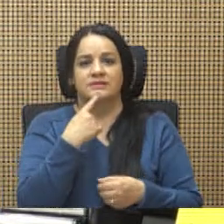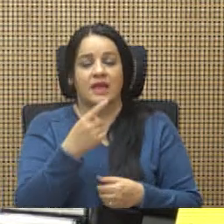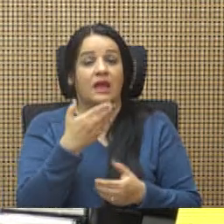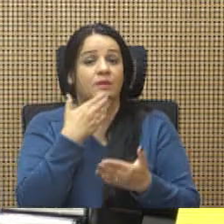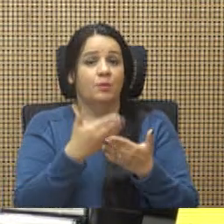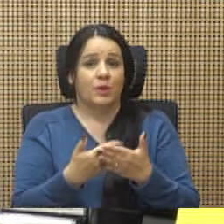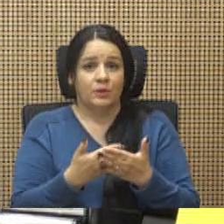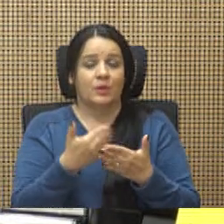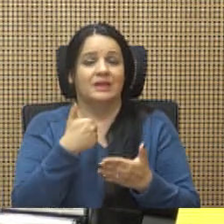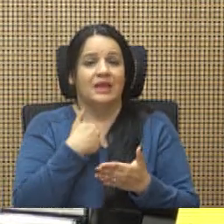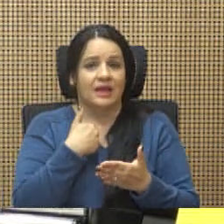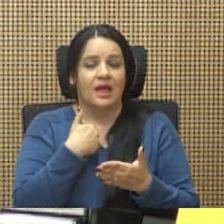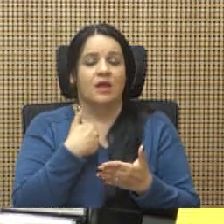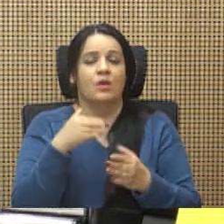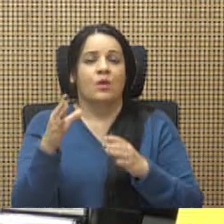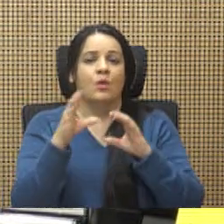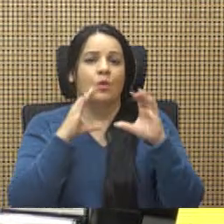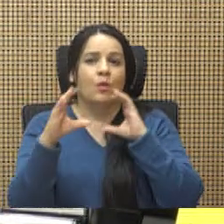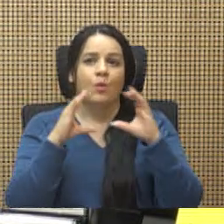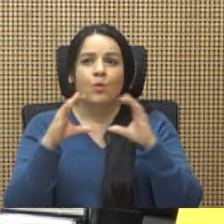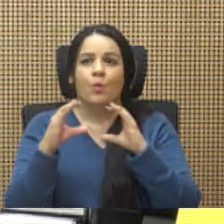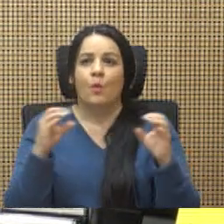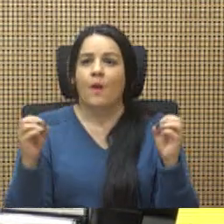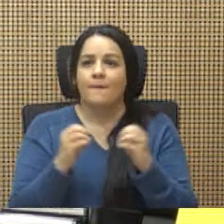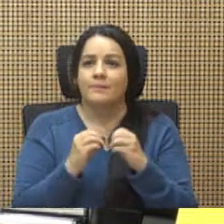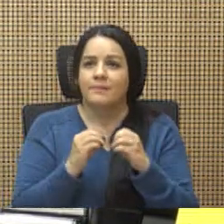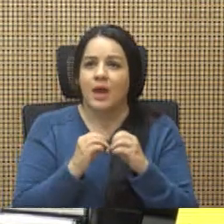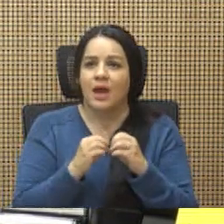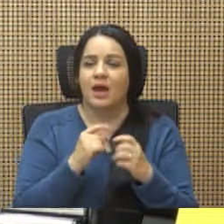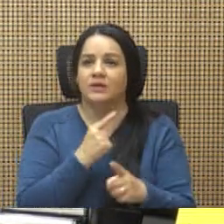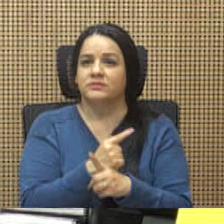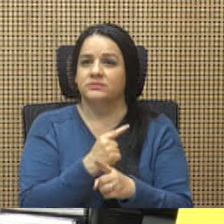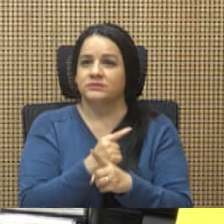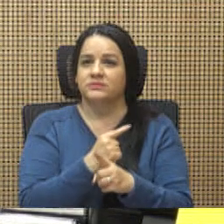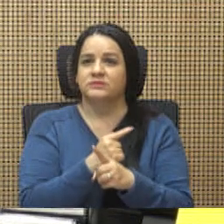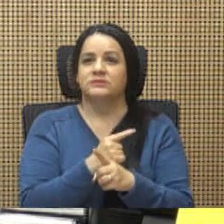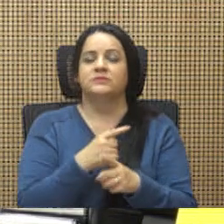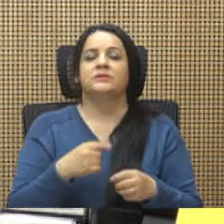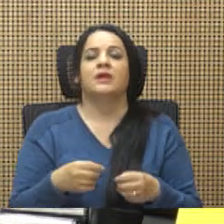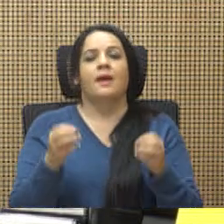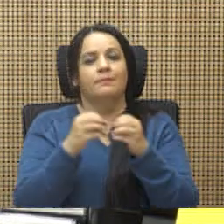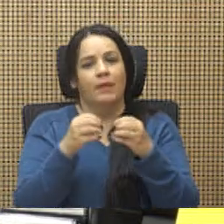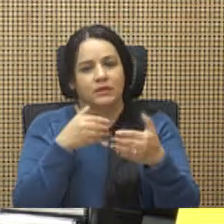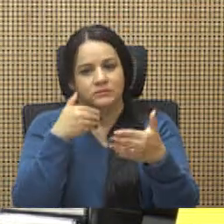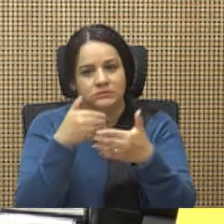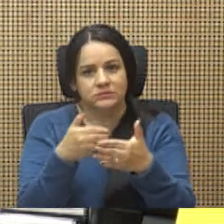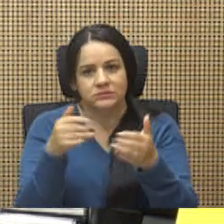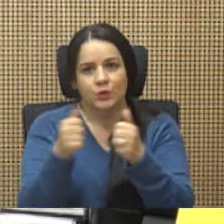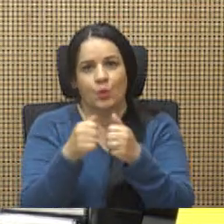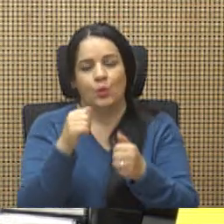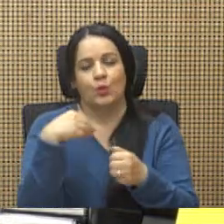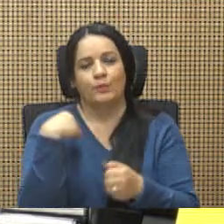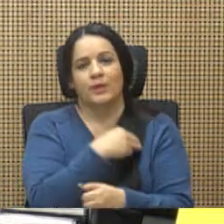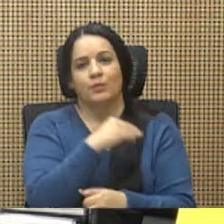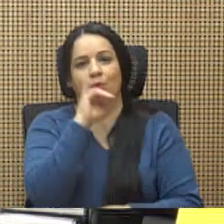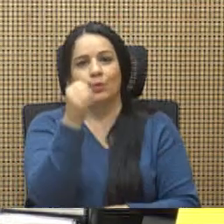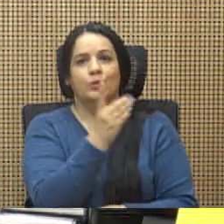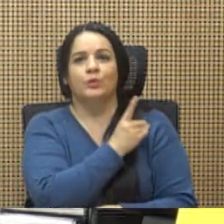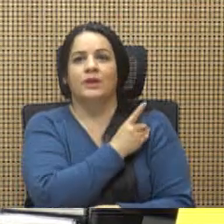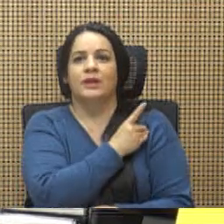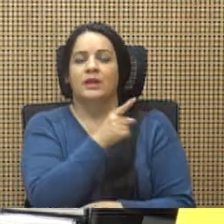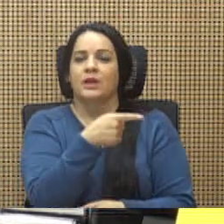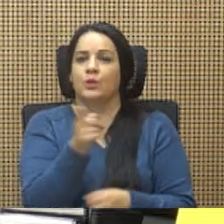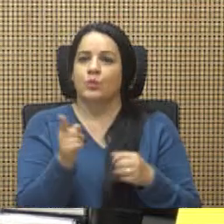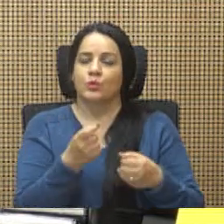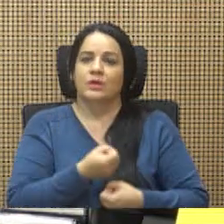comunicación más más asertiva y más cercana con los miembros de la junta Ya que ellos expusieron